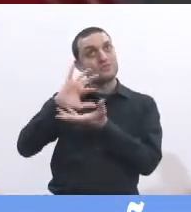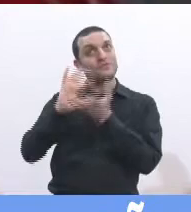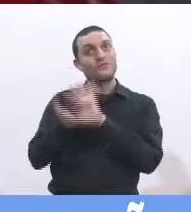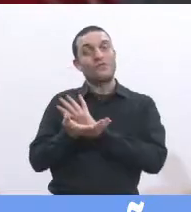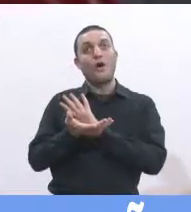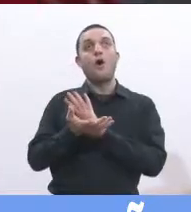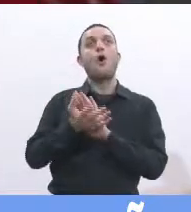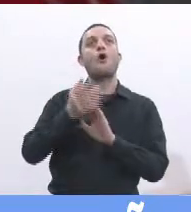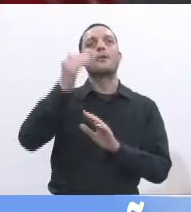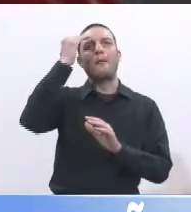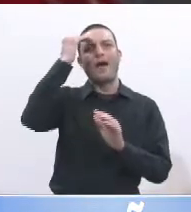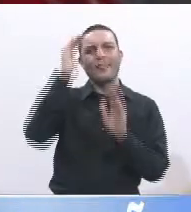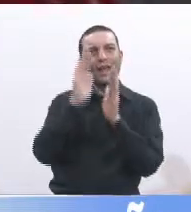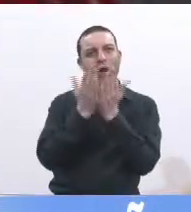constitución.